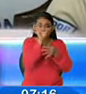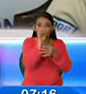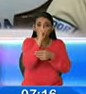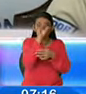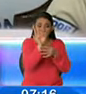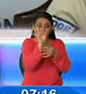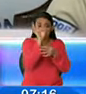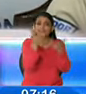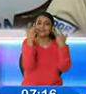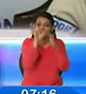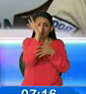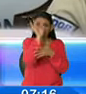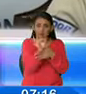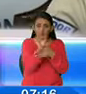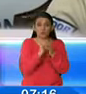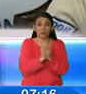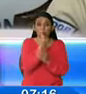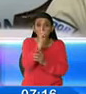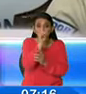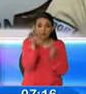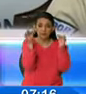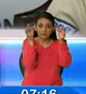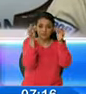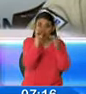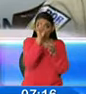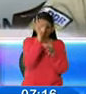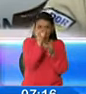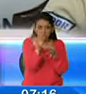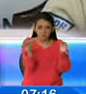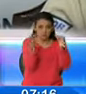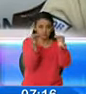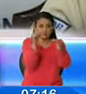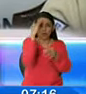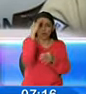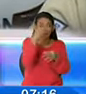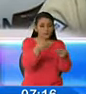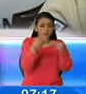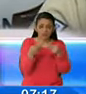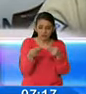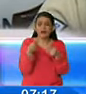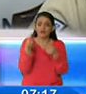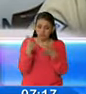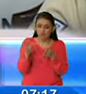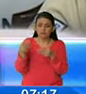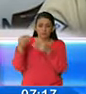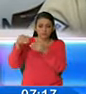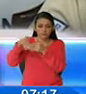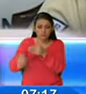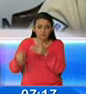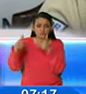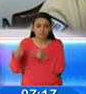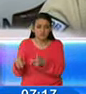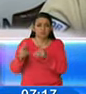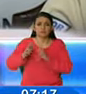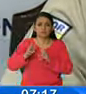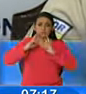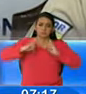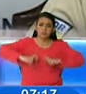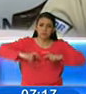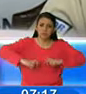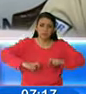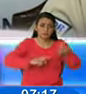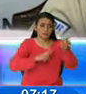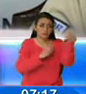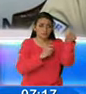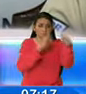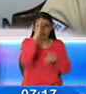una papeleta marcada. En cada caso es una papeleta que incluye y que la Policía Nacional, según el protocolo, con personal